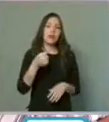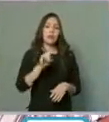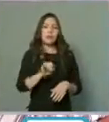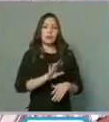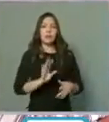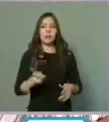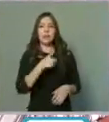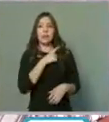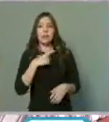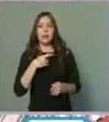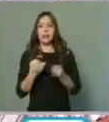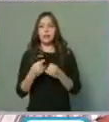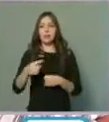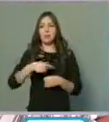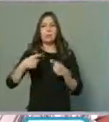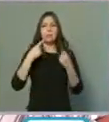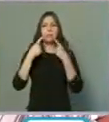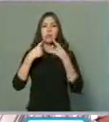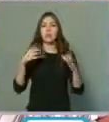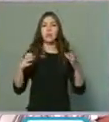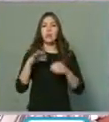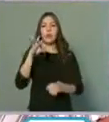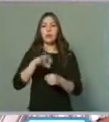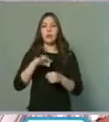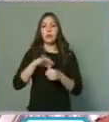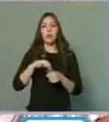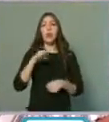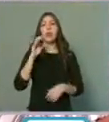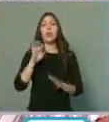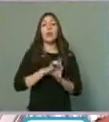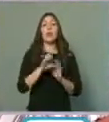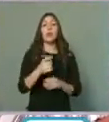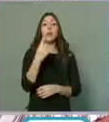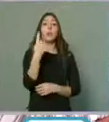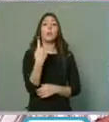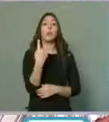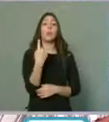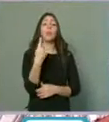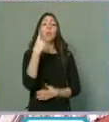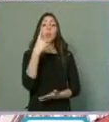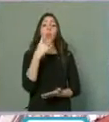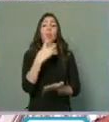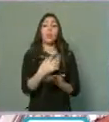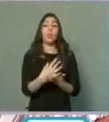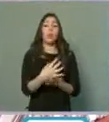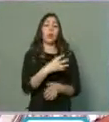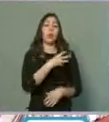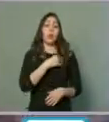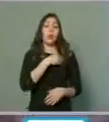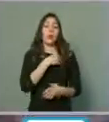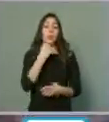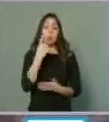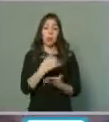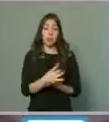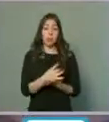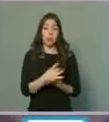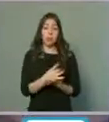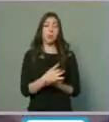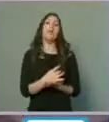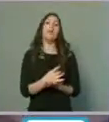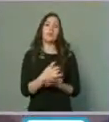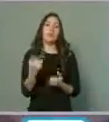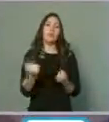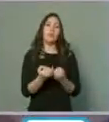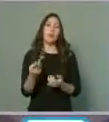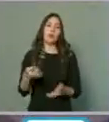que votar, a menos de que sea heredero universal. Claro. Si es un único y universal heredero, entonces en automático también será